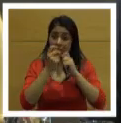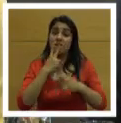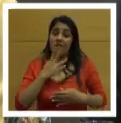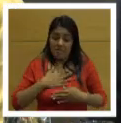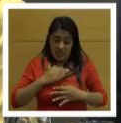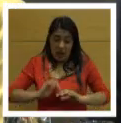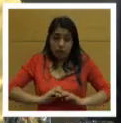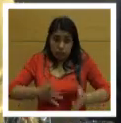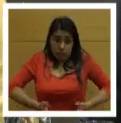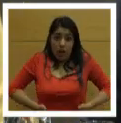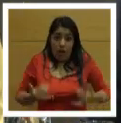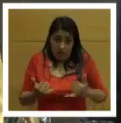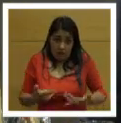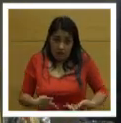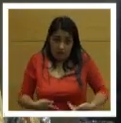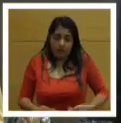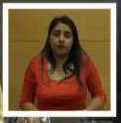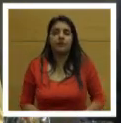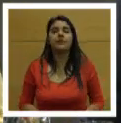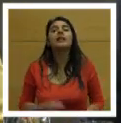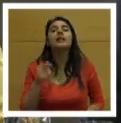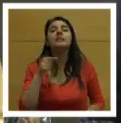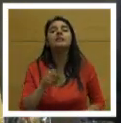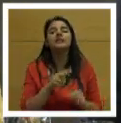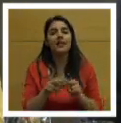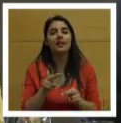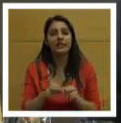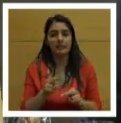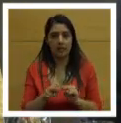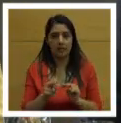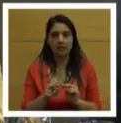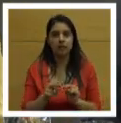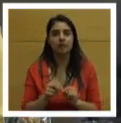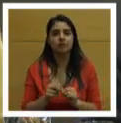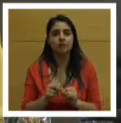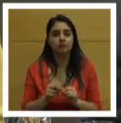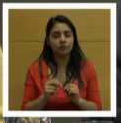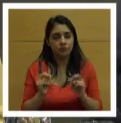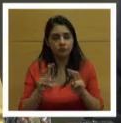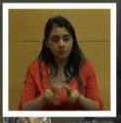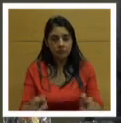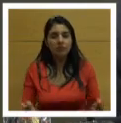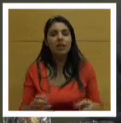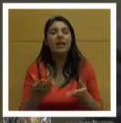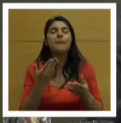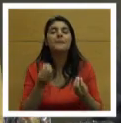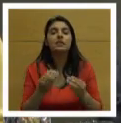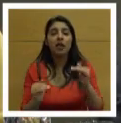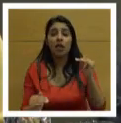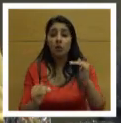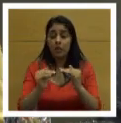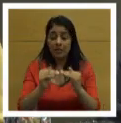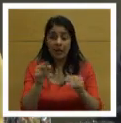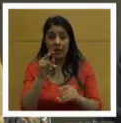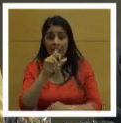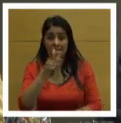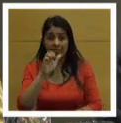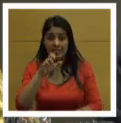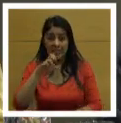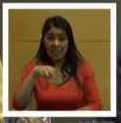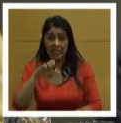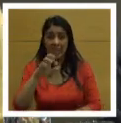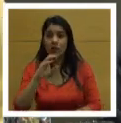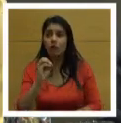vientre. Y se hace una alusión justamente a esta perspectiva de igualdad de género, y cito muy brevemente el